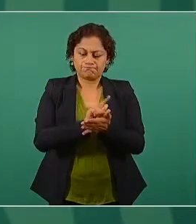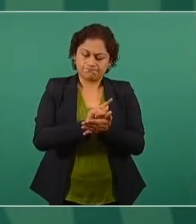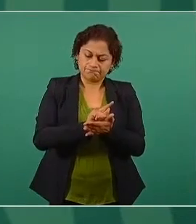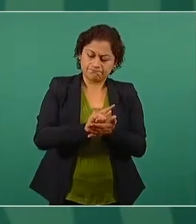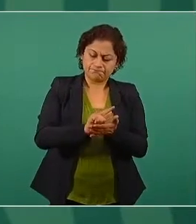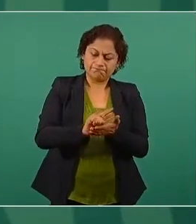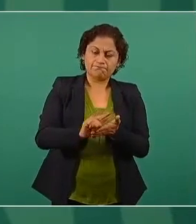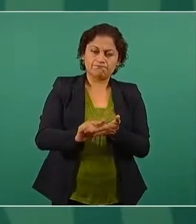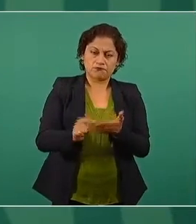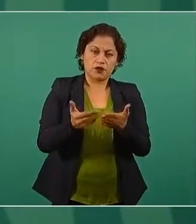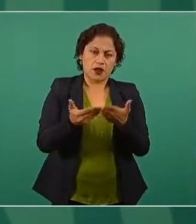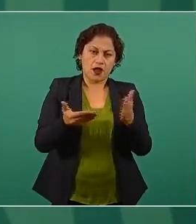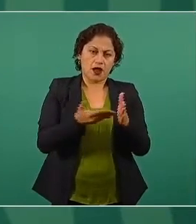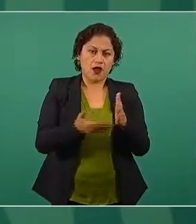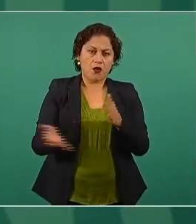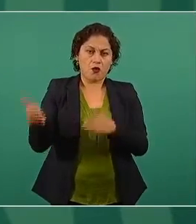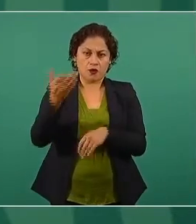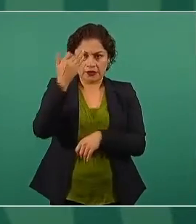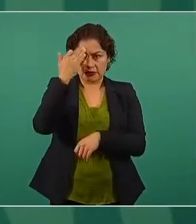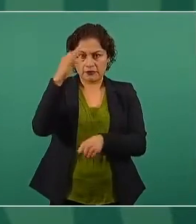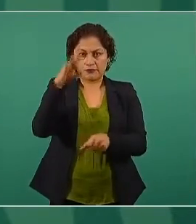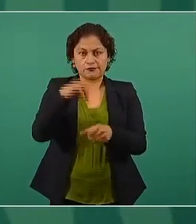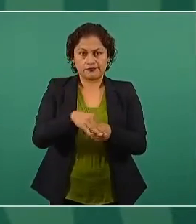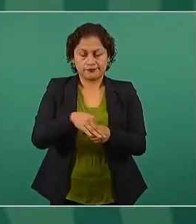en este proceso electoral.